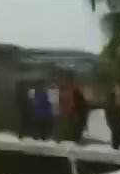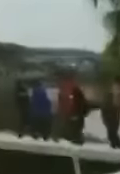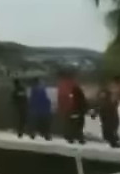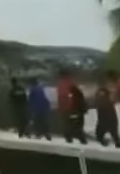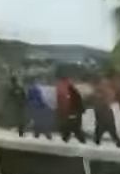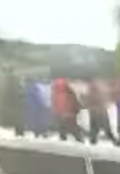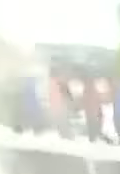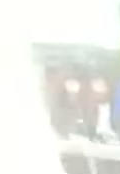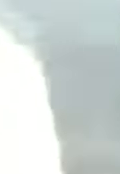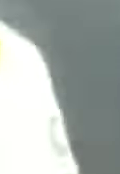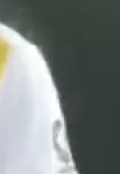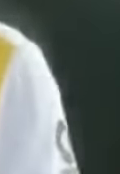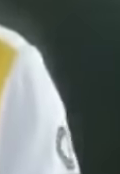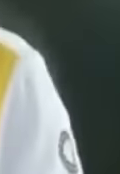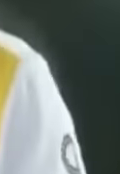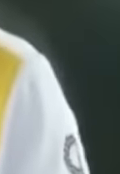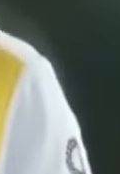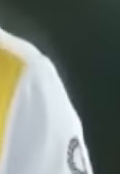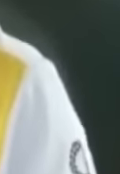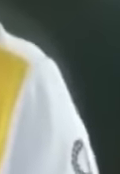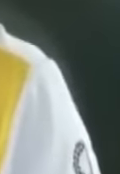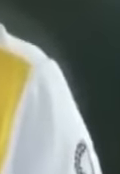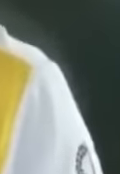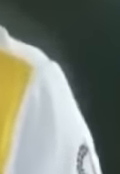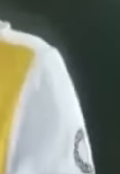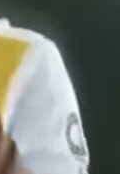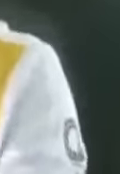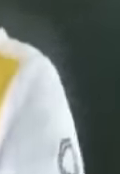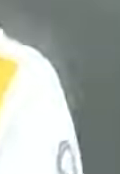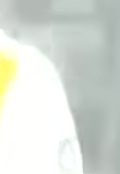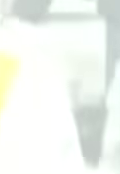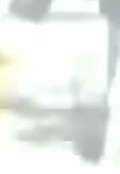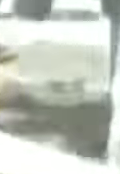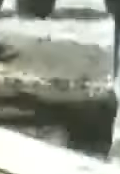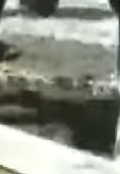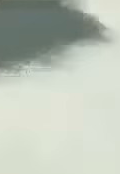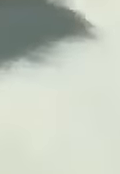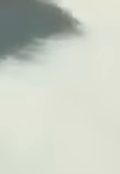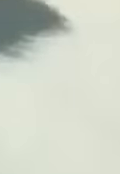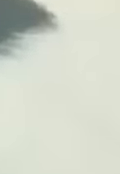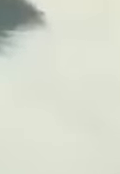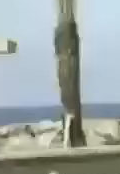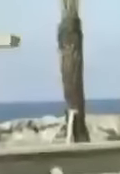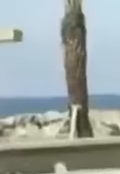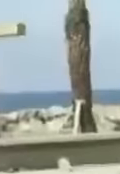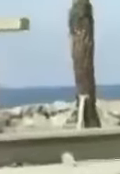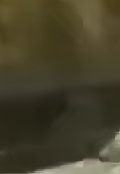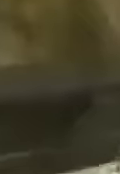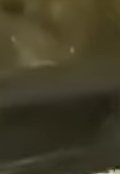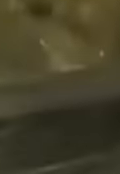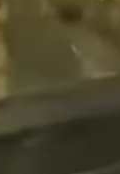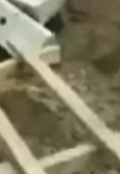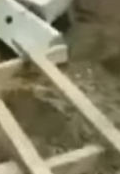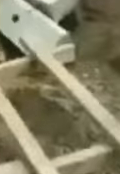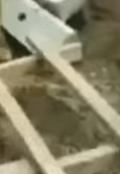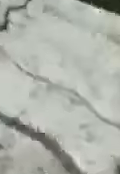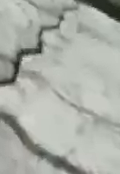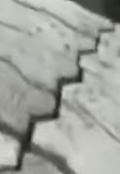No es solamente la transformación de los espacios físicos. El pueblo de La Guaira se está transformando.